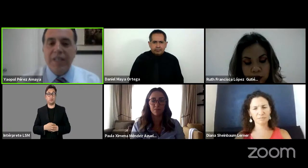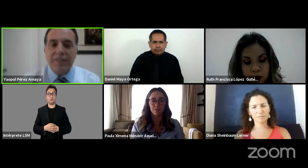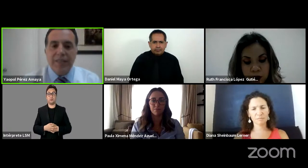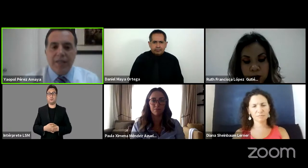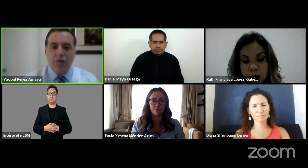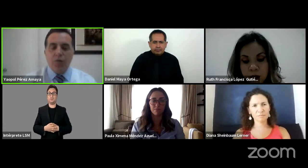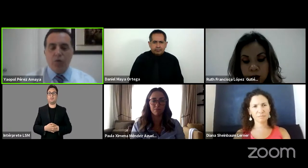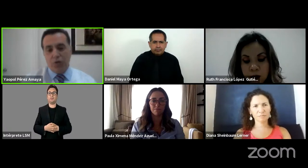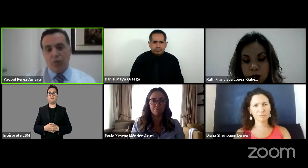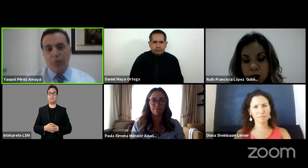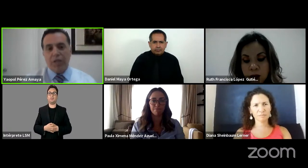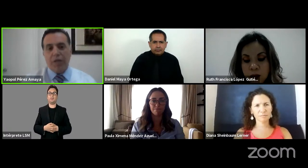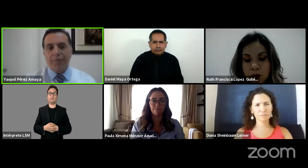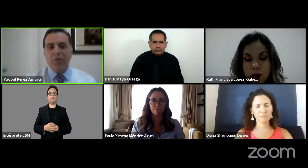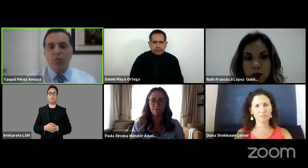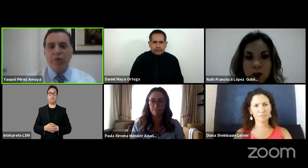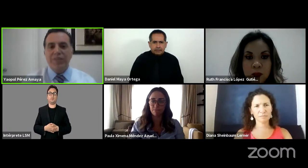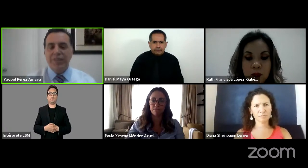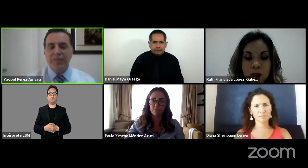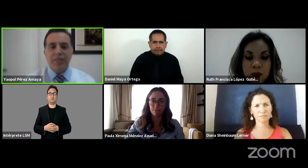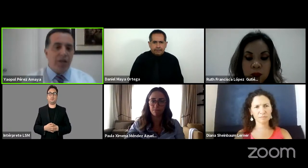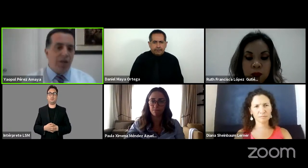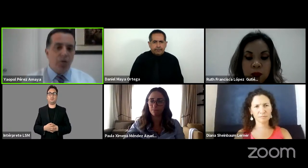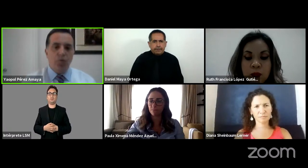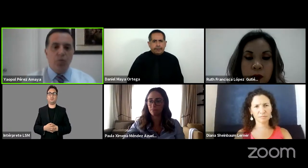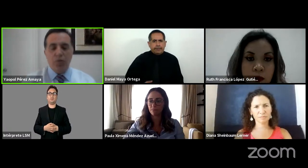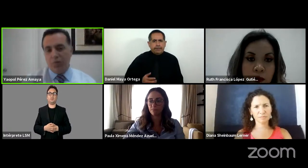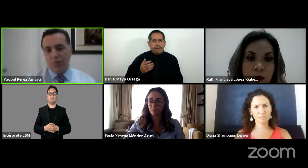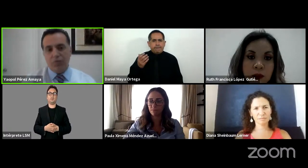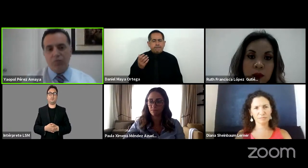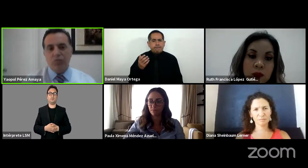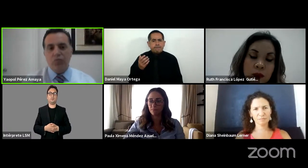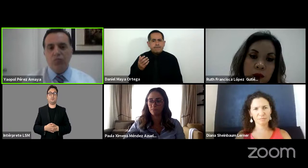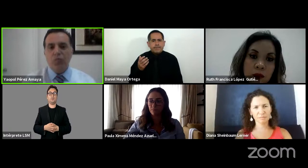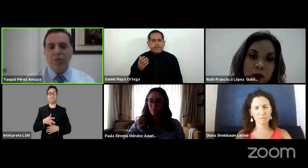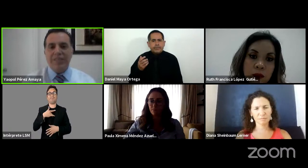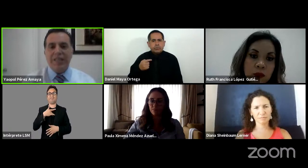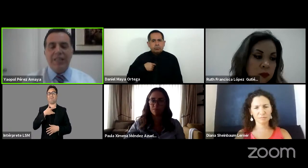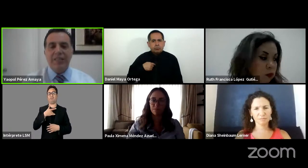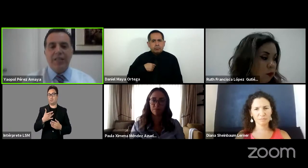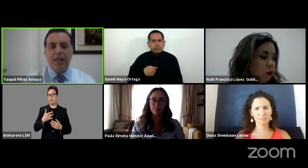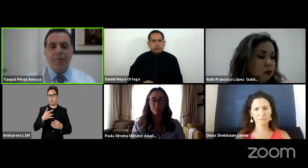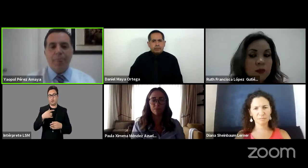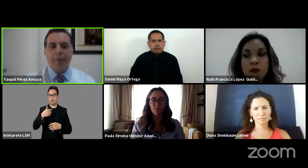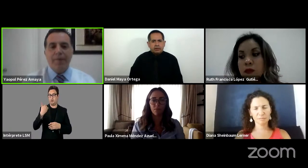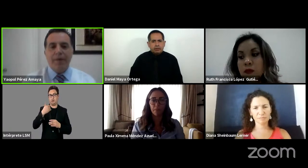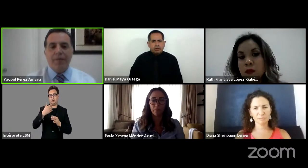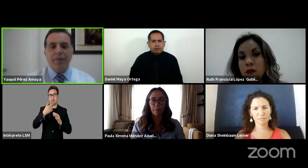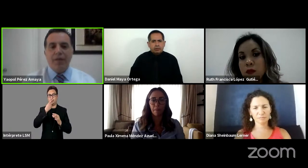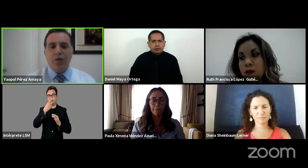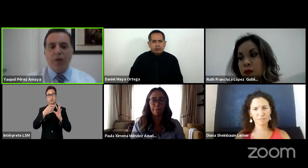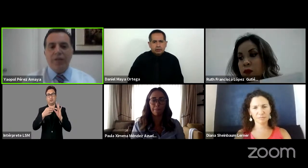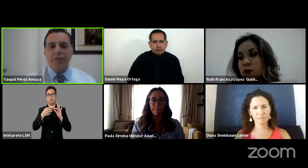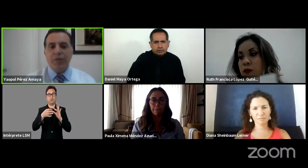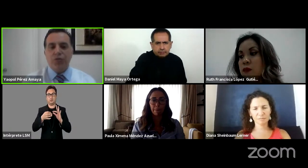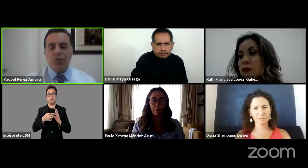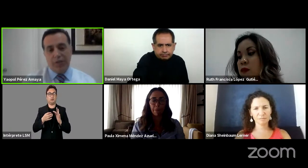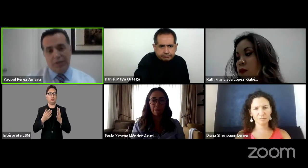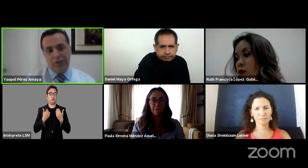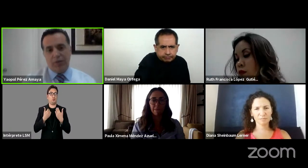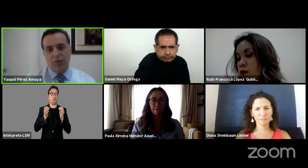Por desgracia, como yo les comentaba, no existe una estadística de